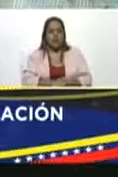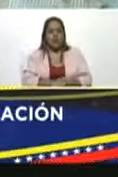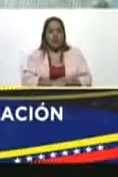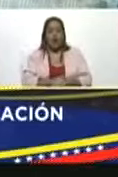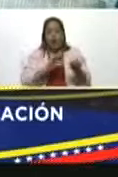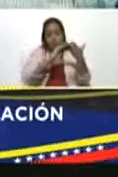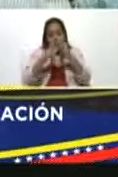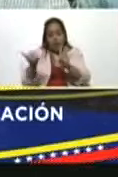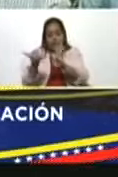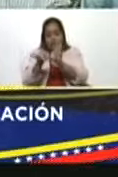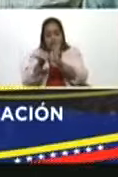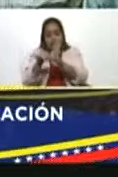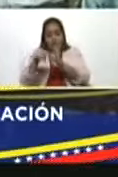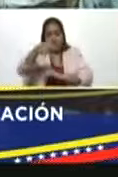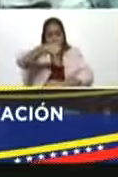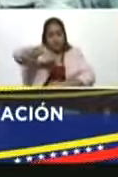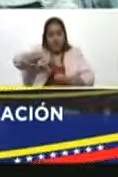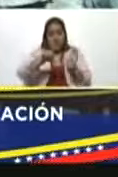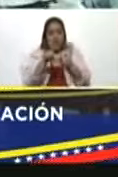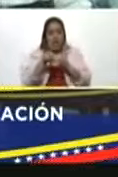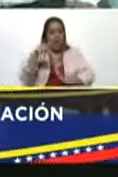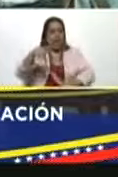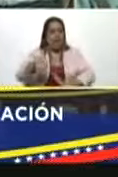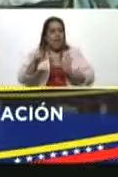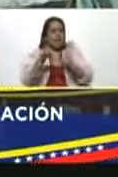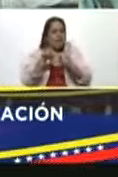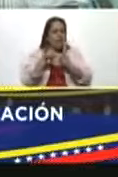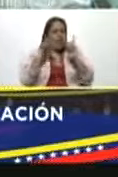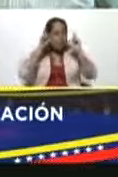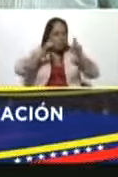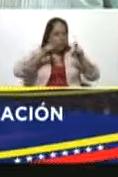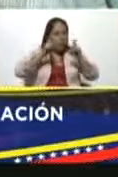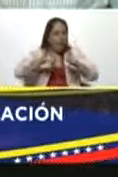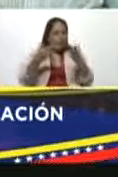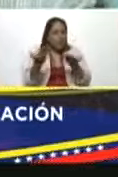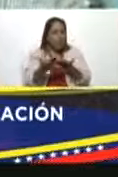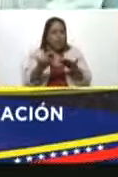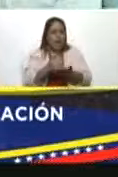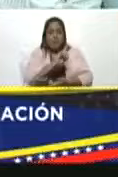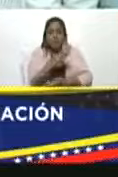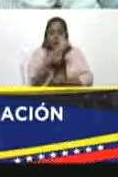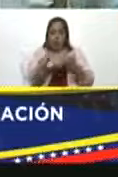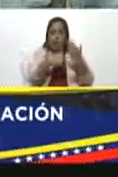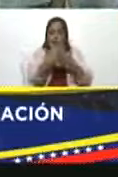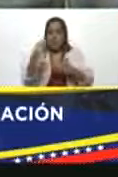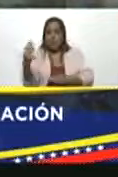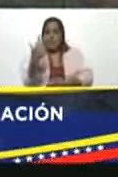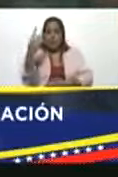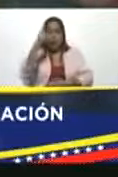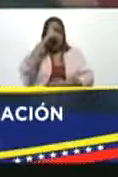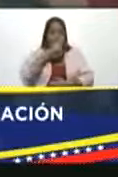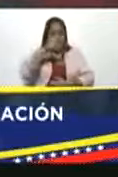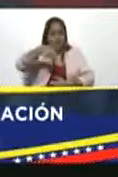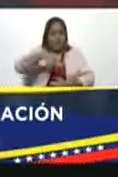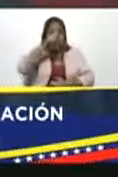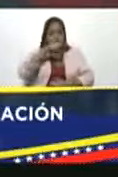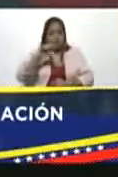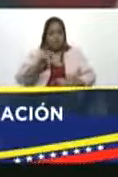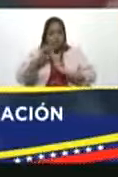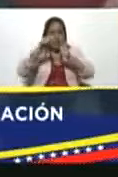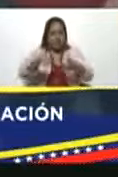comunidades aledañas, presidente. Este liceo forma estudiantes de primero a quinto año y este año